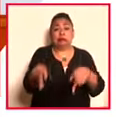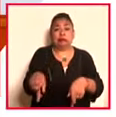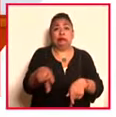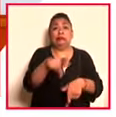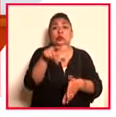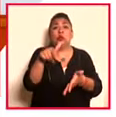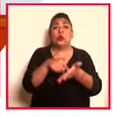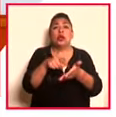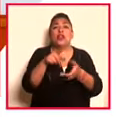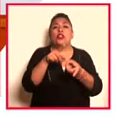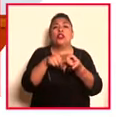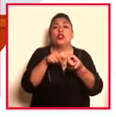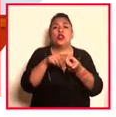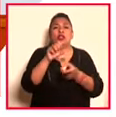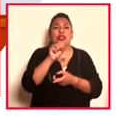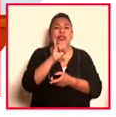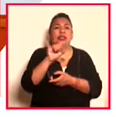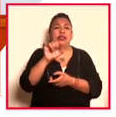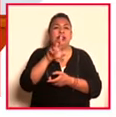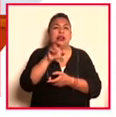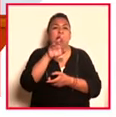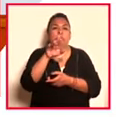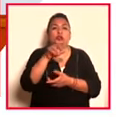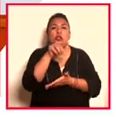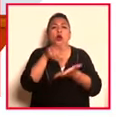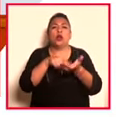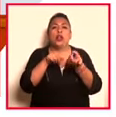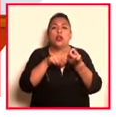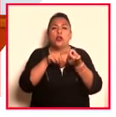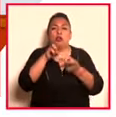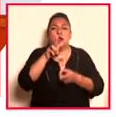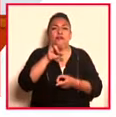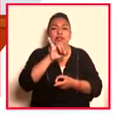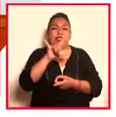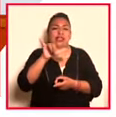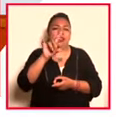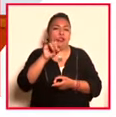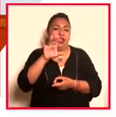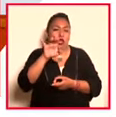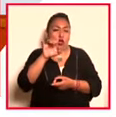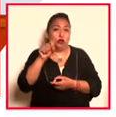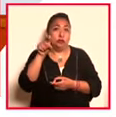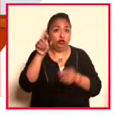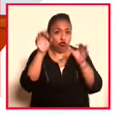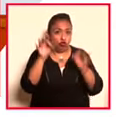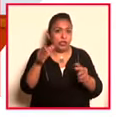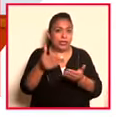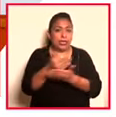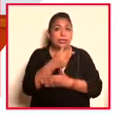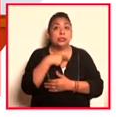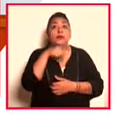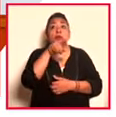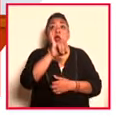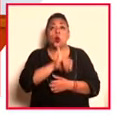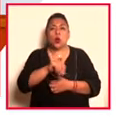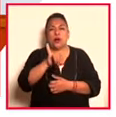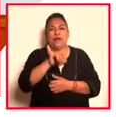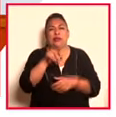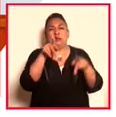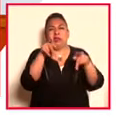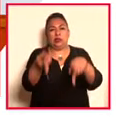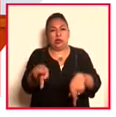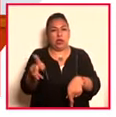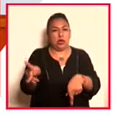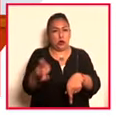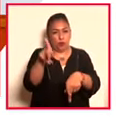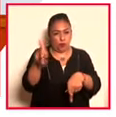Hermosa, en el municipio de Villa de Cos, de donde era originario. El jueves fue el entierro en su pueblo, Sierra